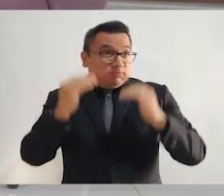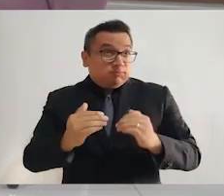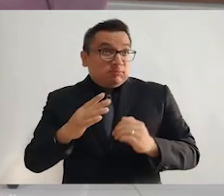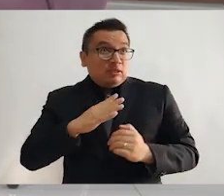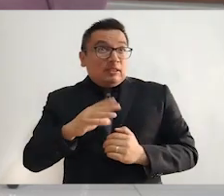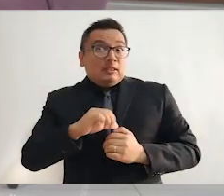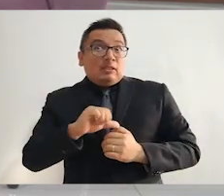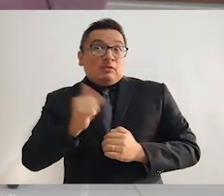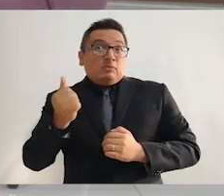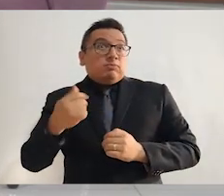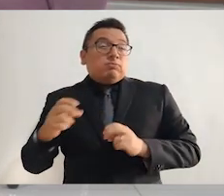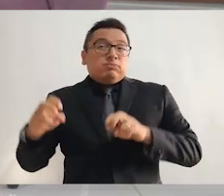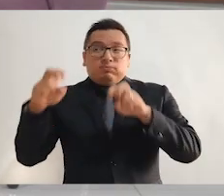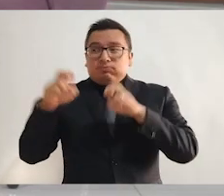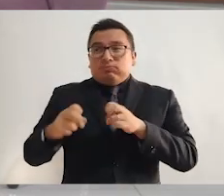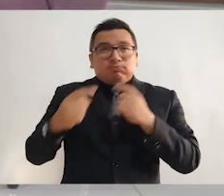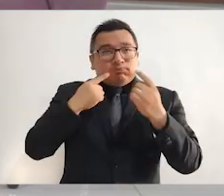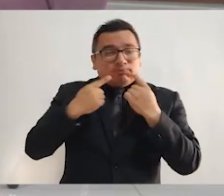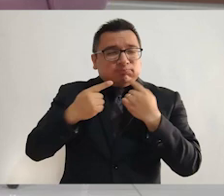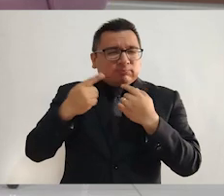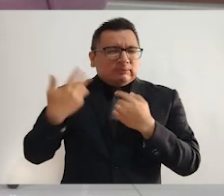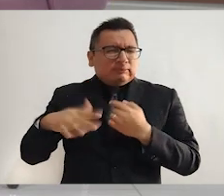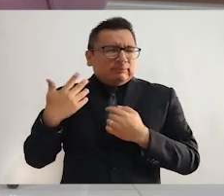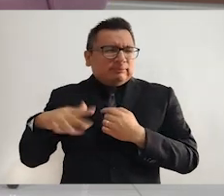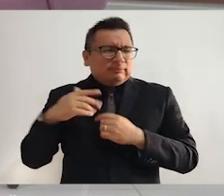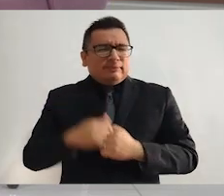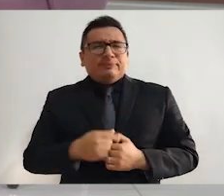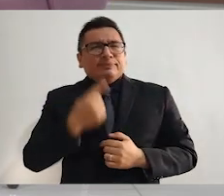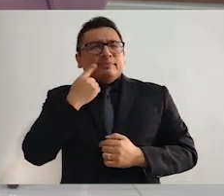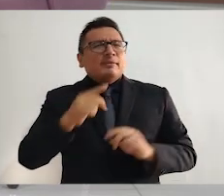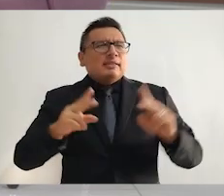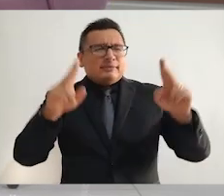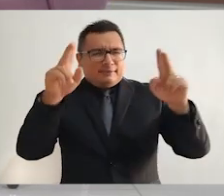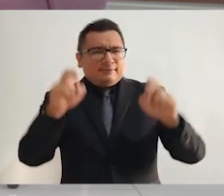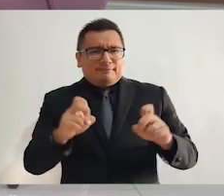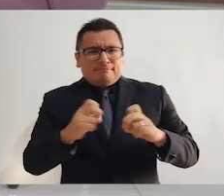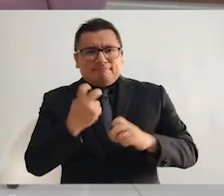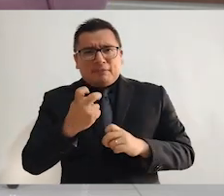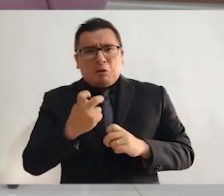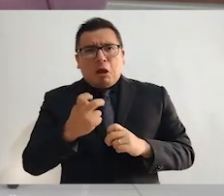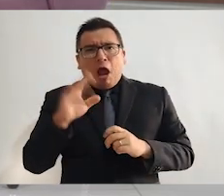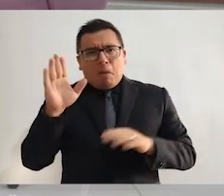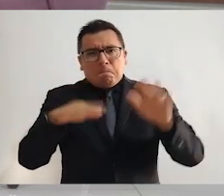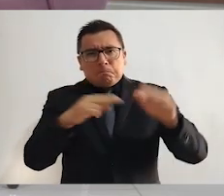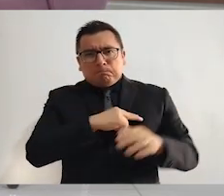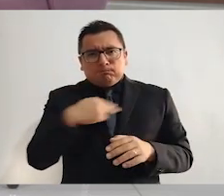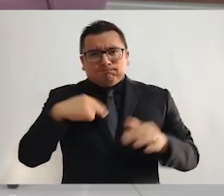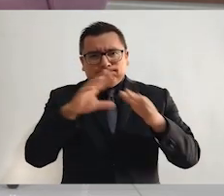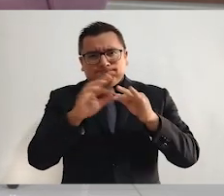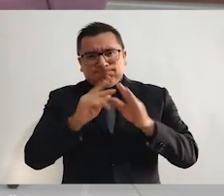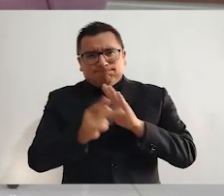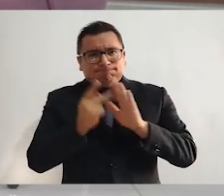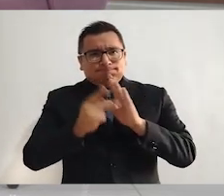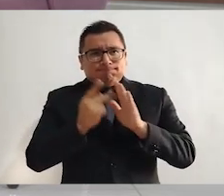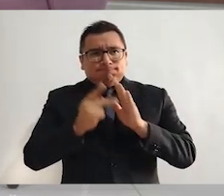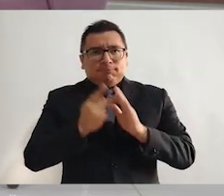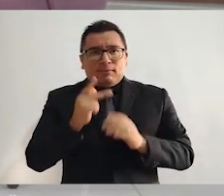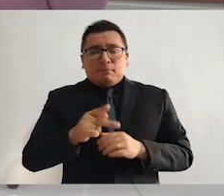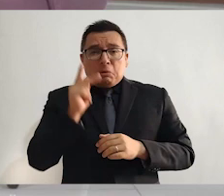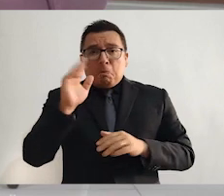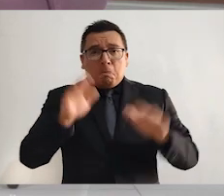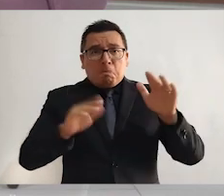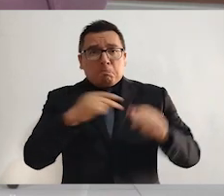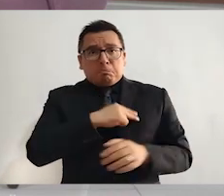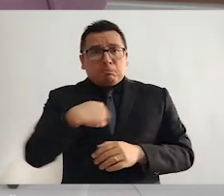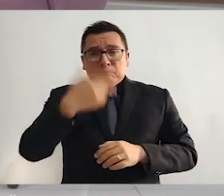bloque, quédese con nosotros en La Urna, y vamos a platicar de este tema del que se habla mucho, pero realmente a veces